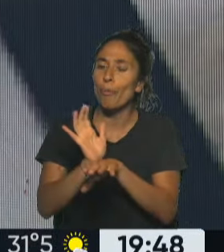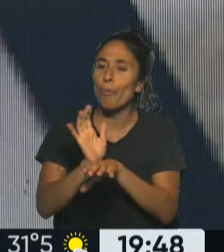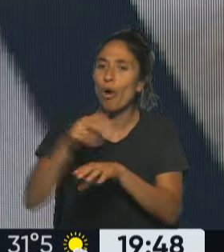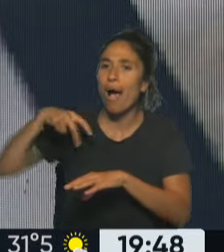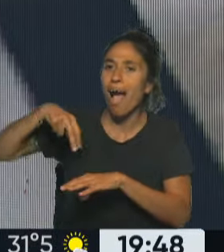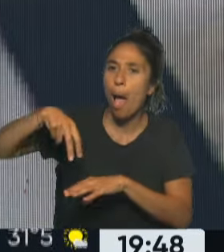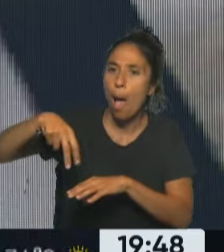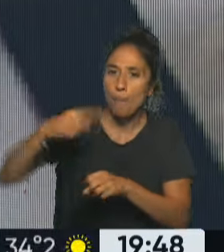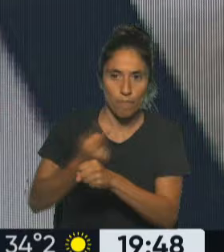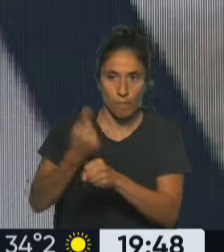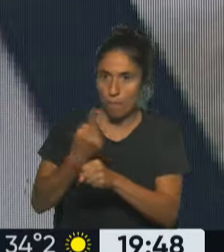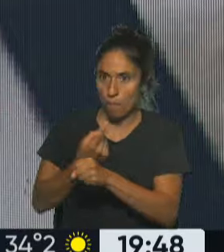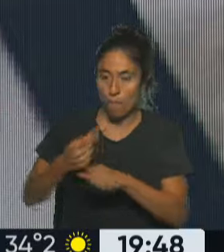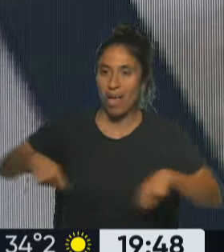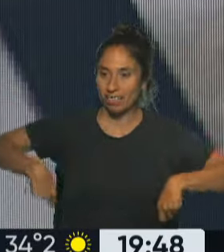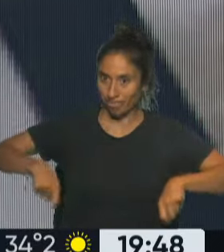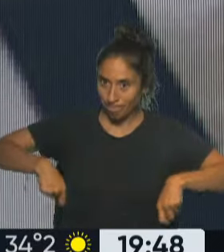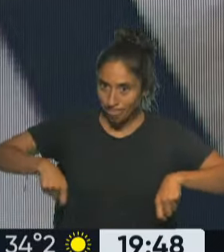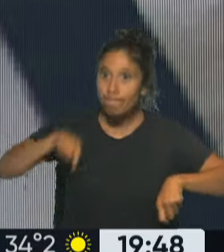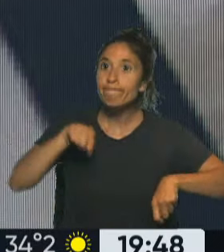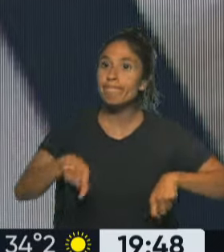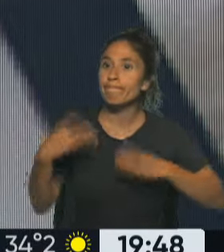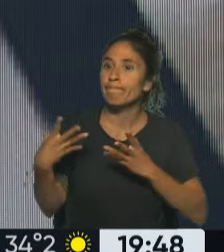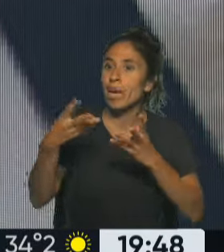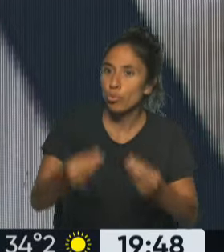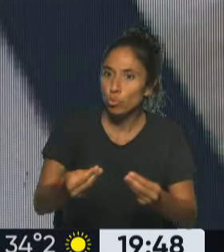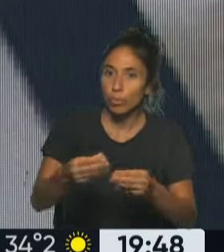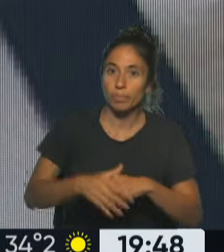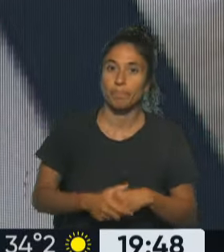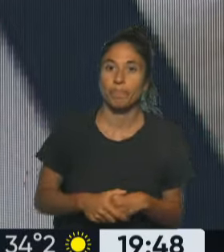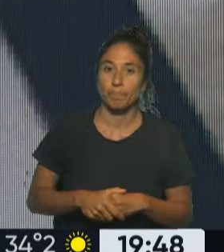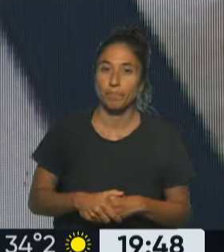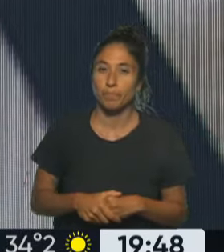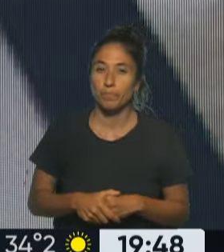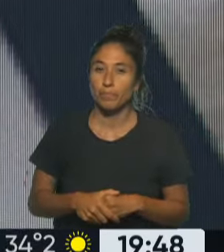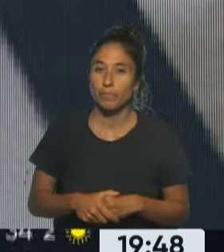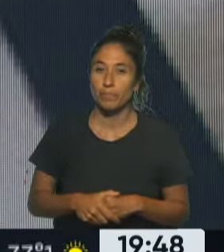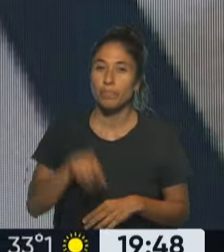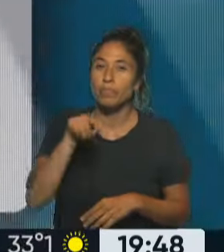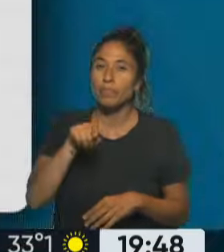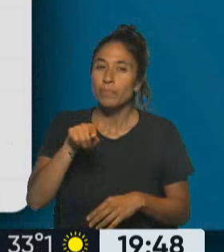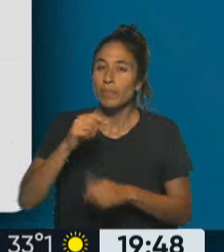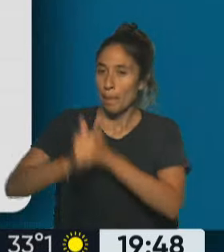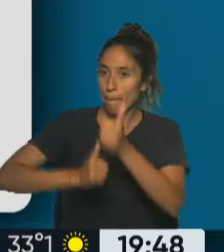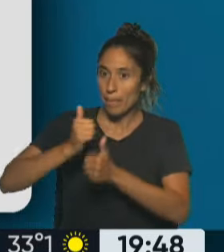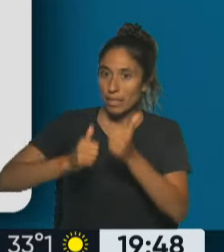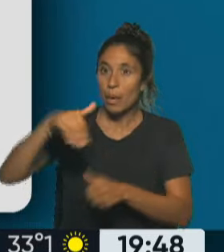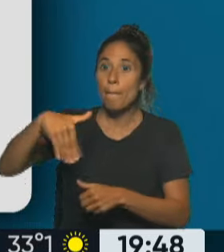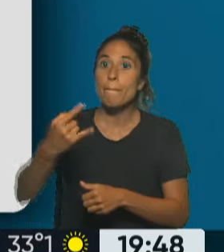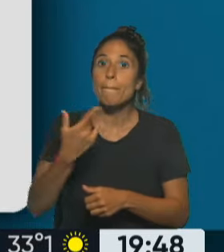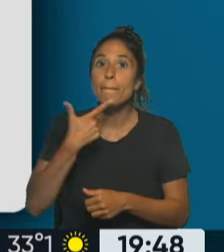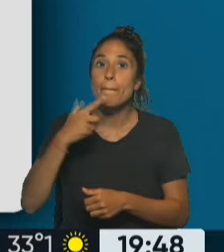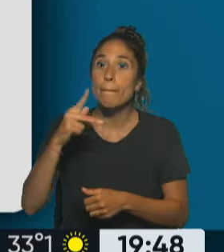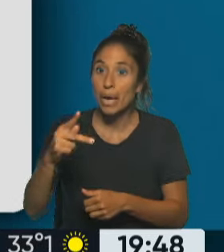todo comenzó esta semana cuando yo más publicó este tweet qu es lo único que se sabe de lo que pasó esta semana el